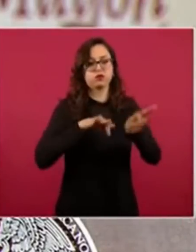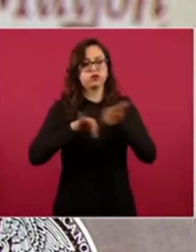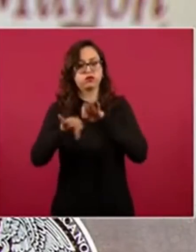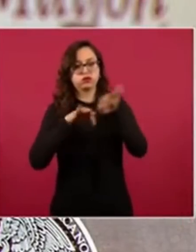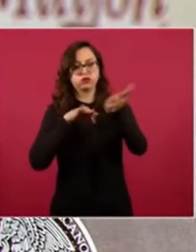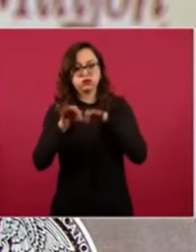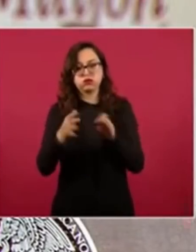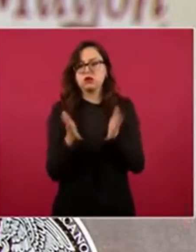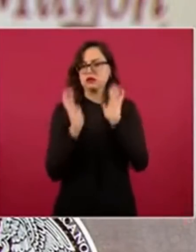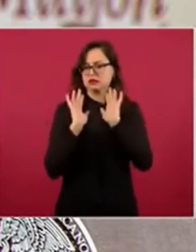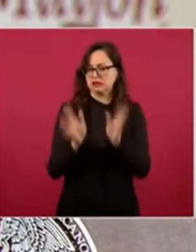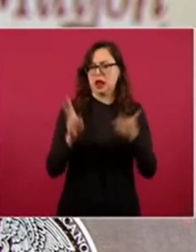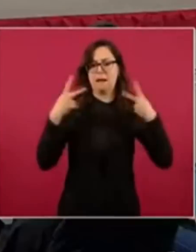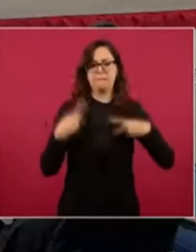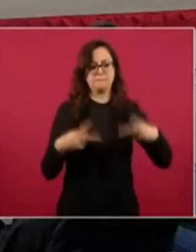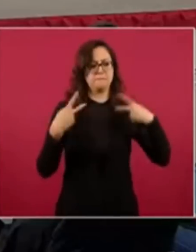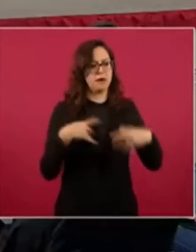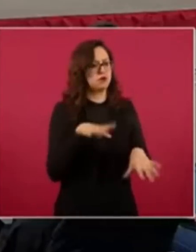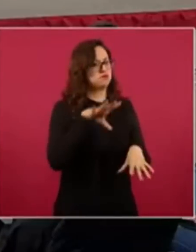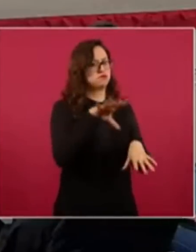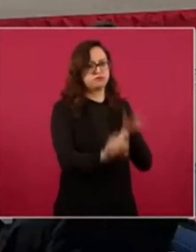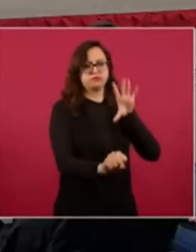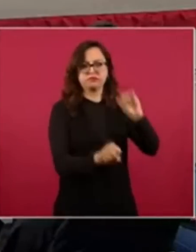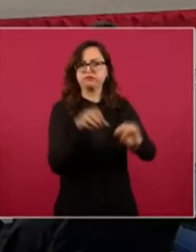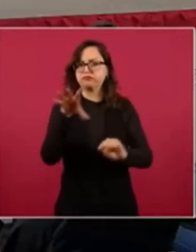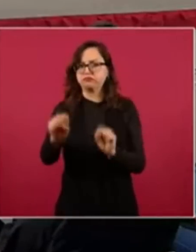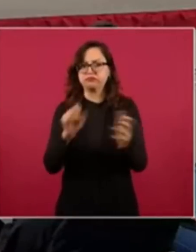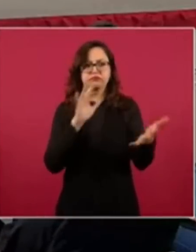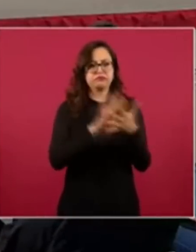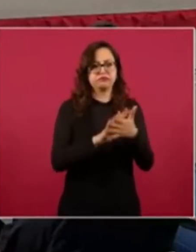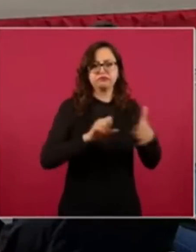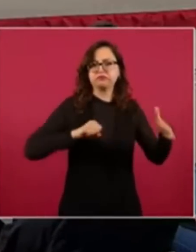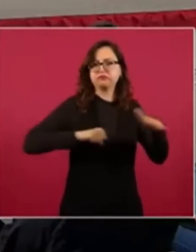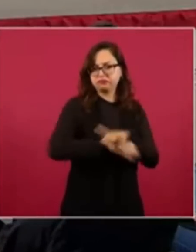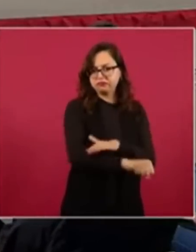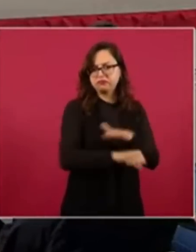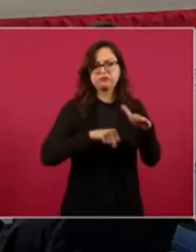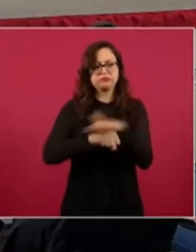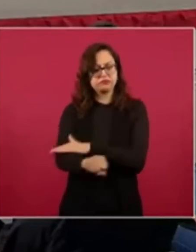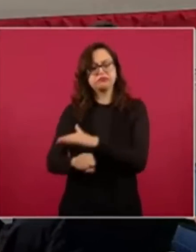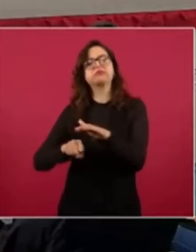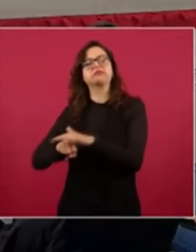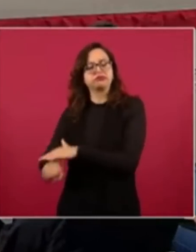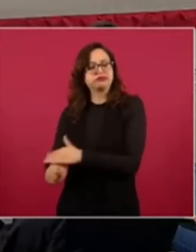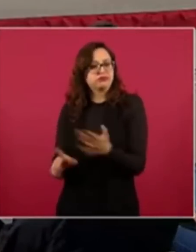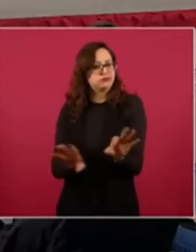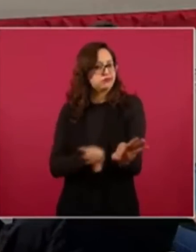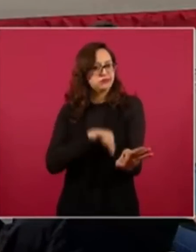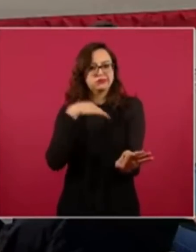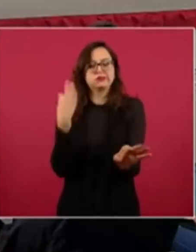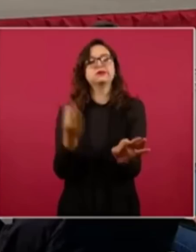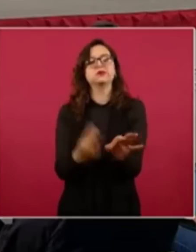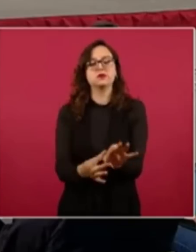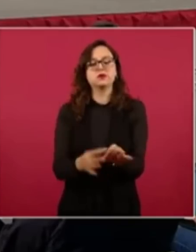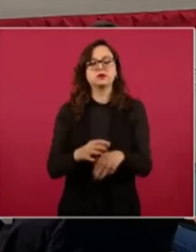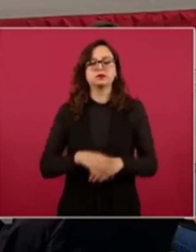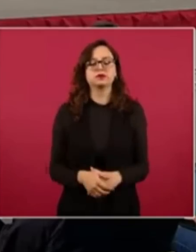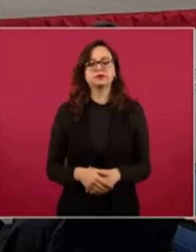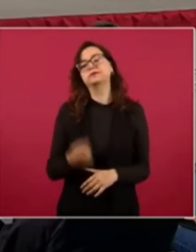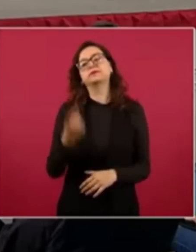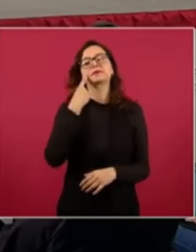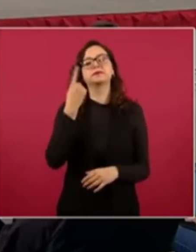han detenido a los responsables de generar estos actos. Veamos este